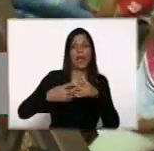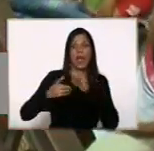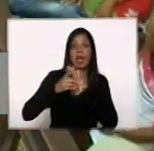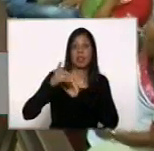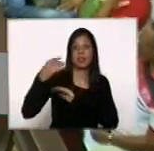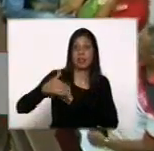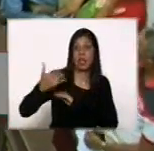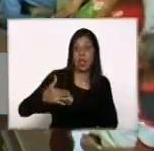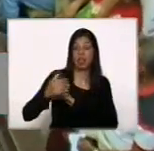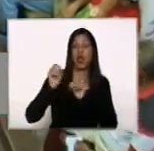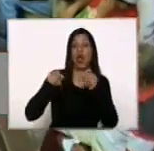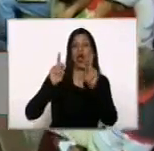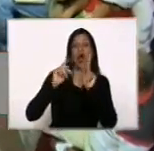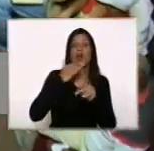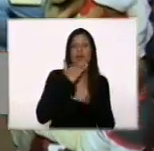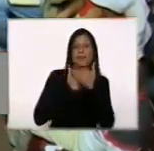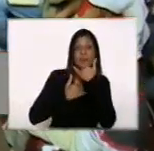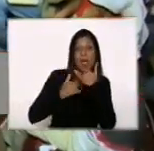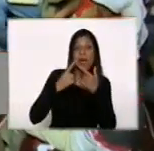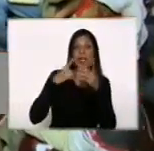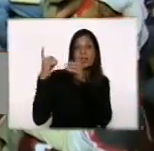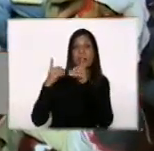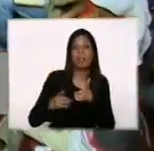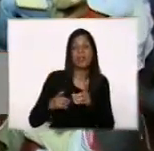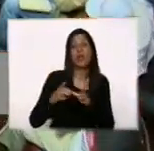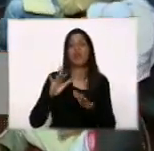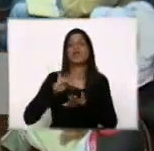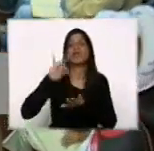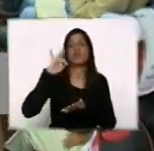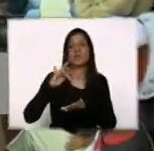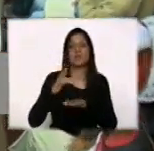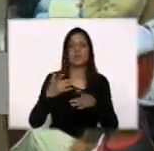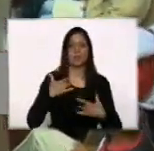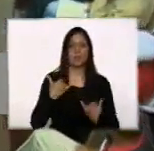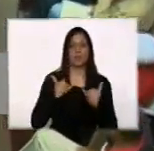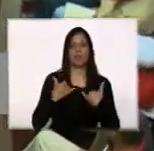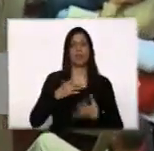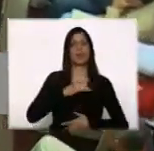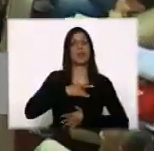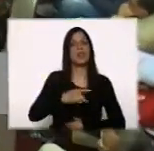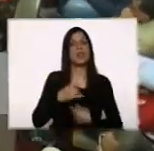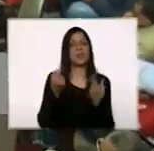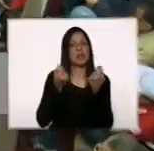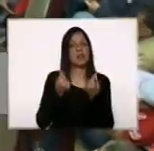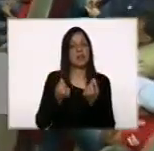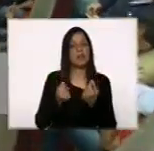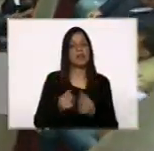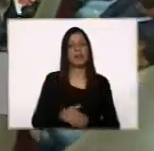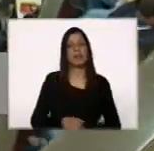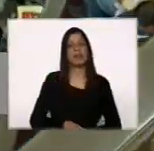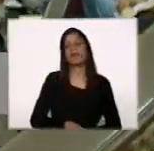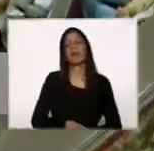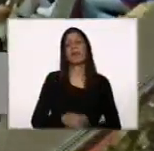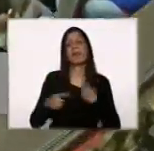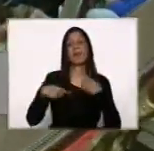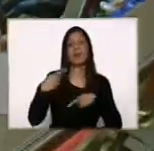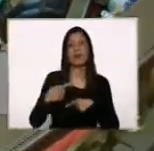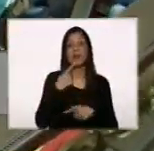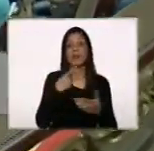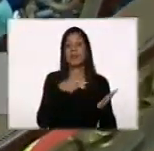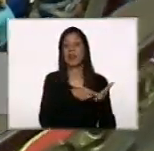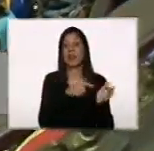veto sobre aquellas decisiones que afectan sus intereses vitales. Y luego llega y